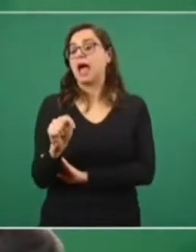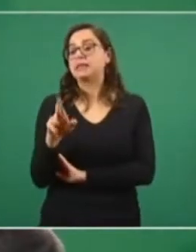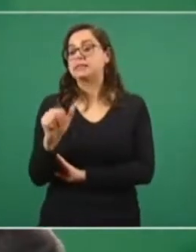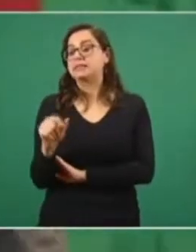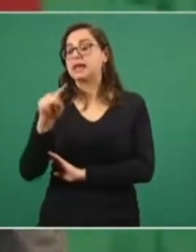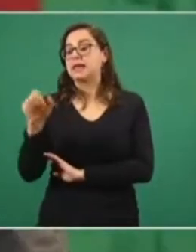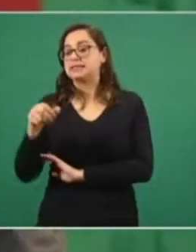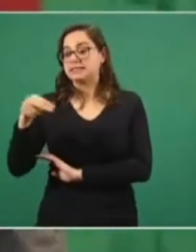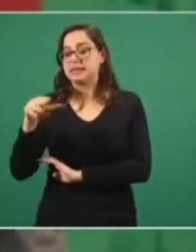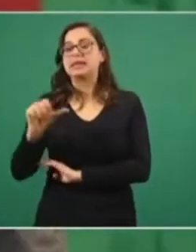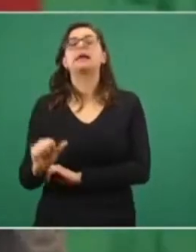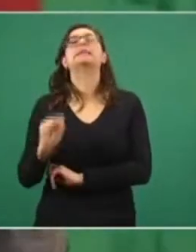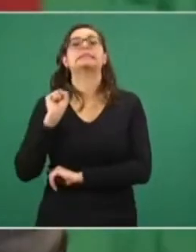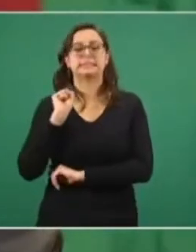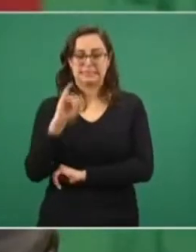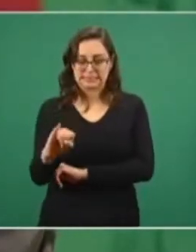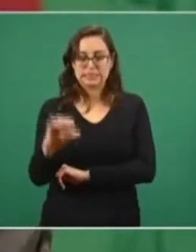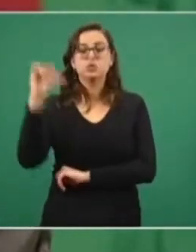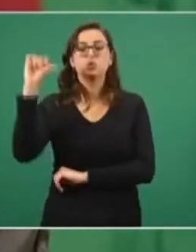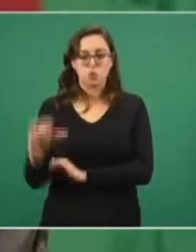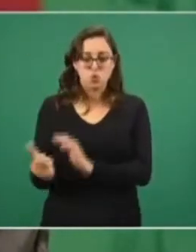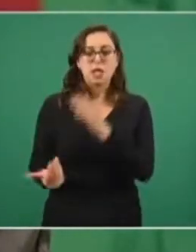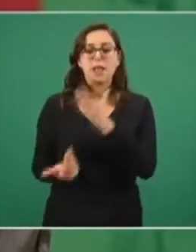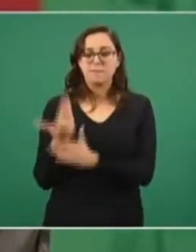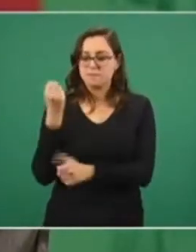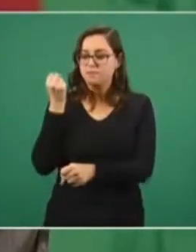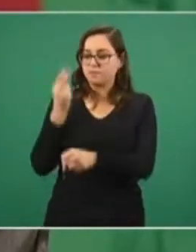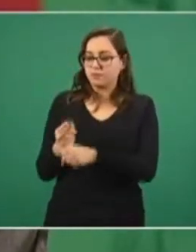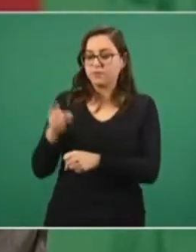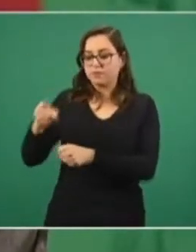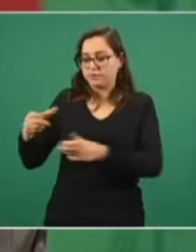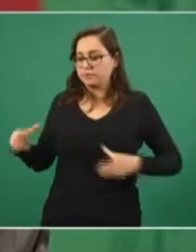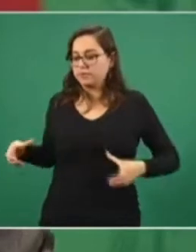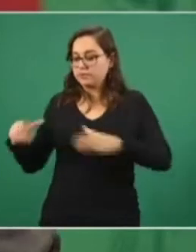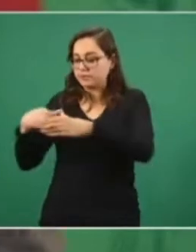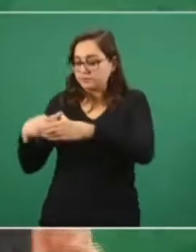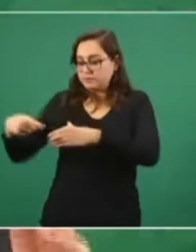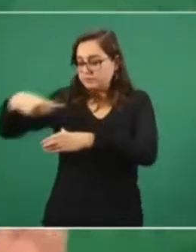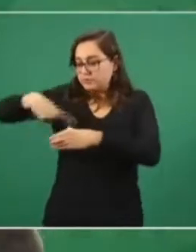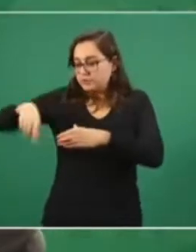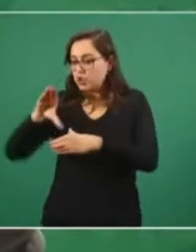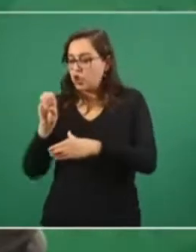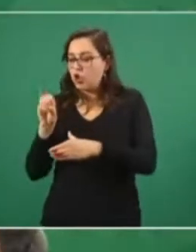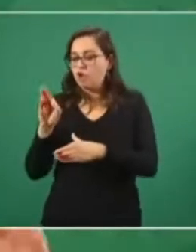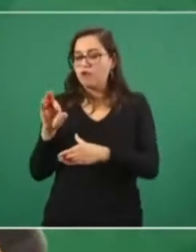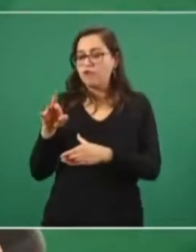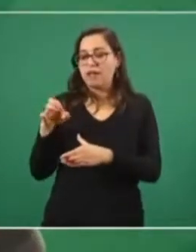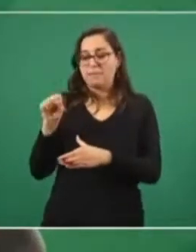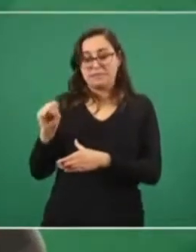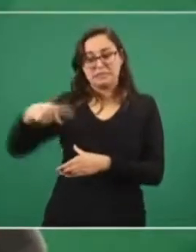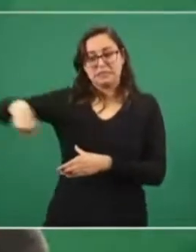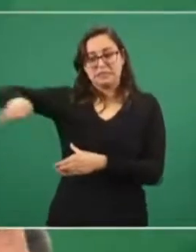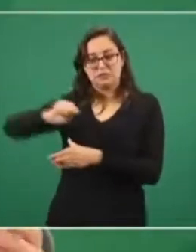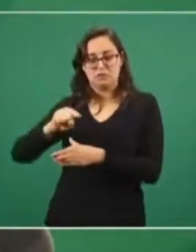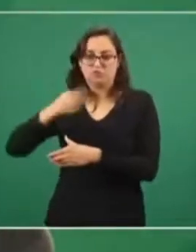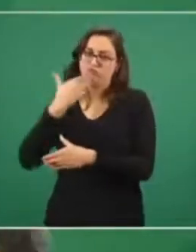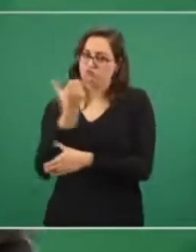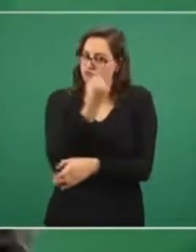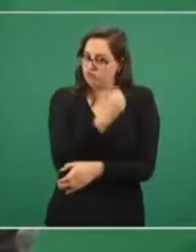la mañana, muy temprano, se reunió el Comité de Moléculas Nuevas de COFEPRIS, que es la entidad